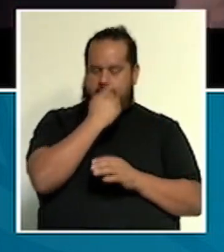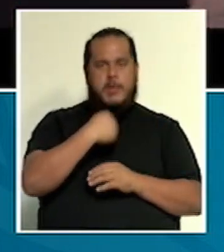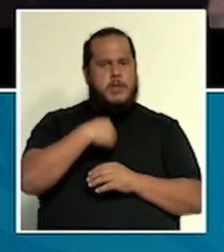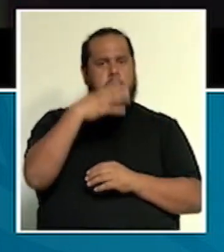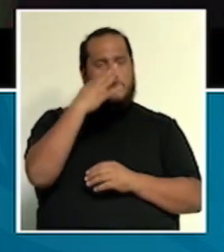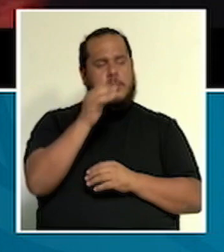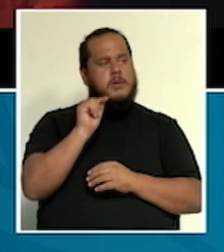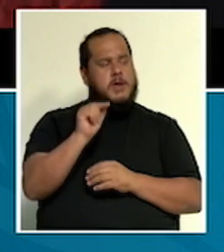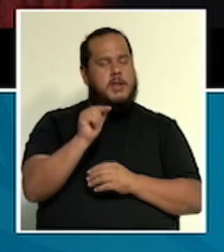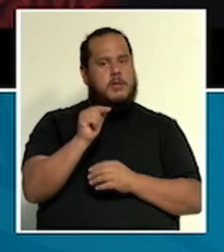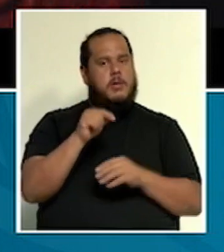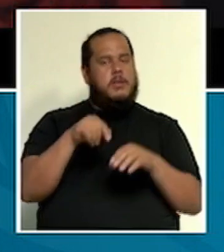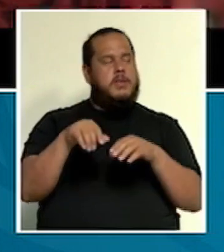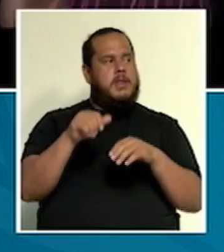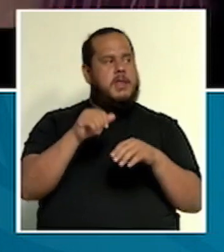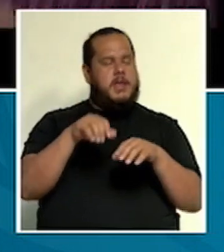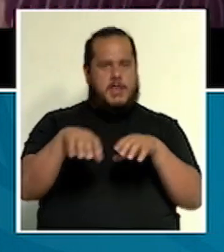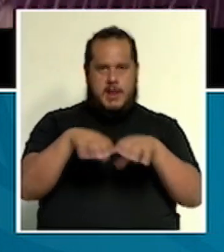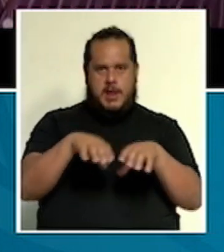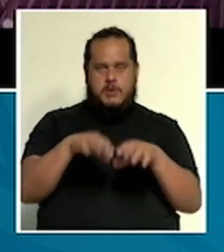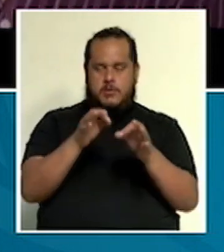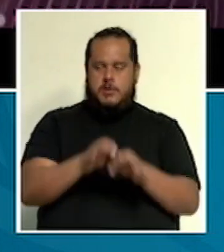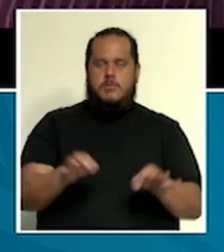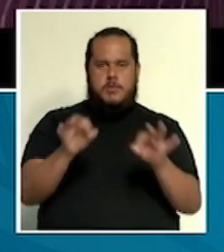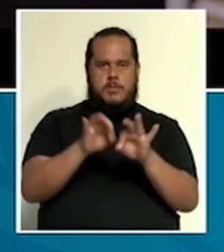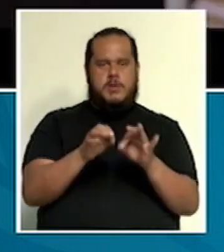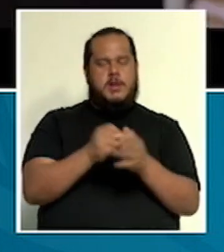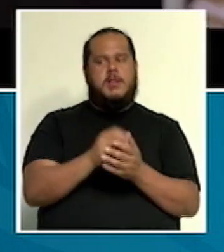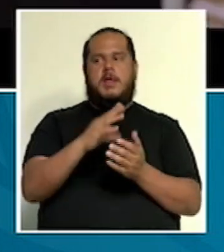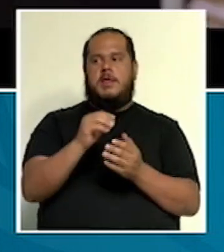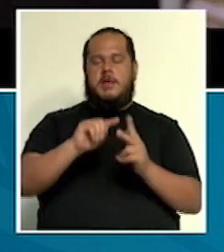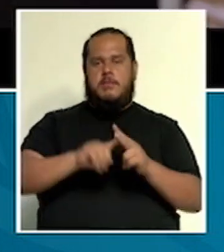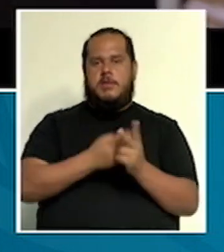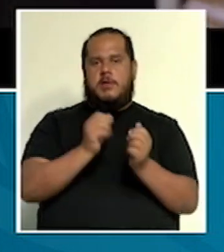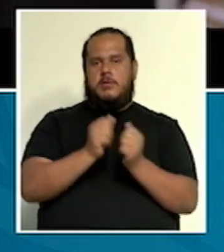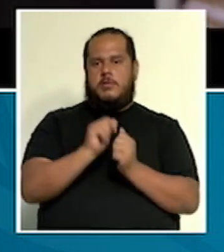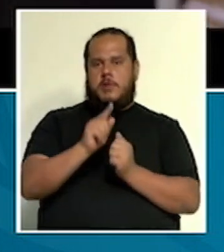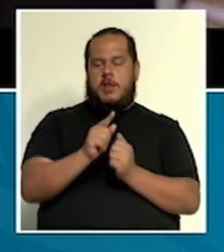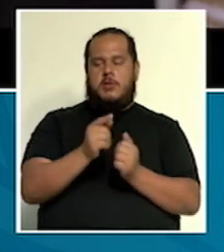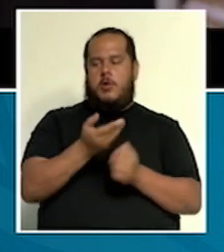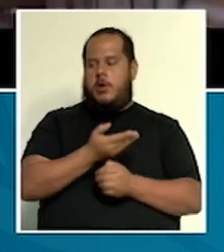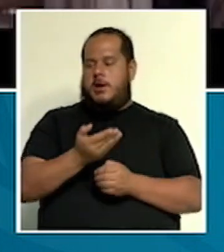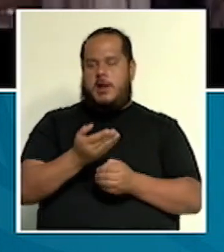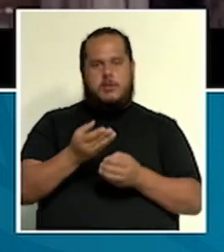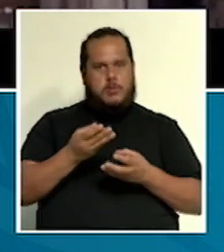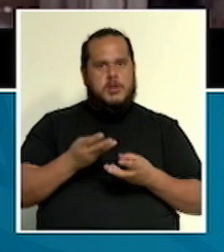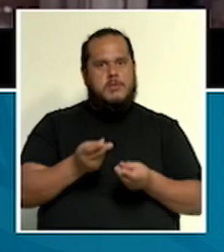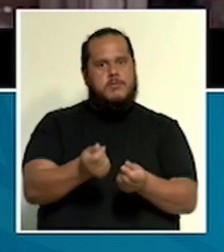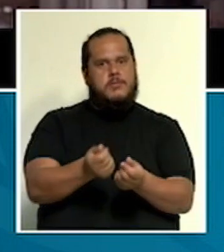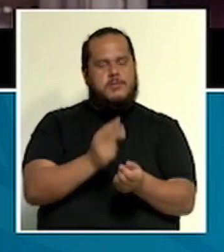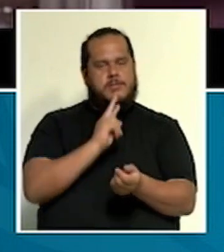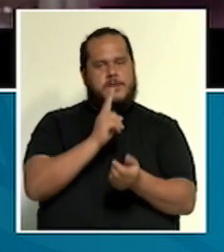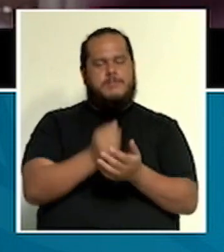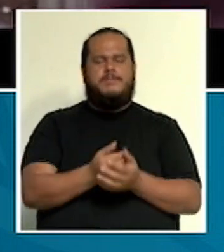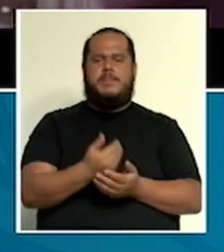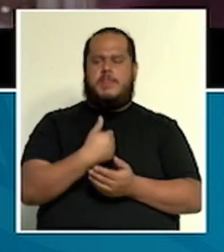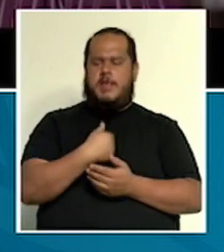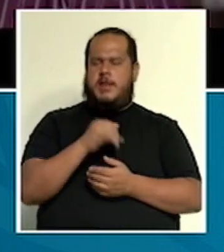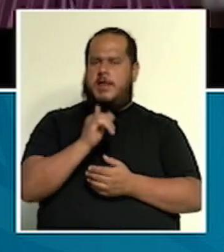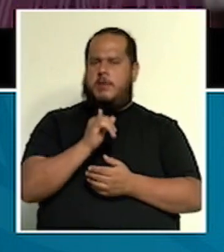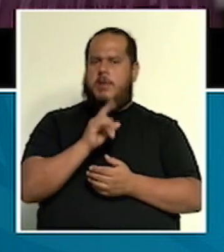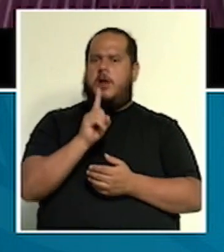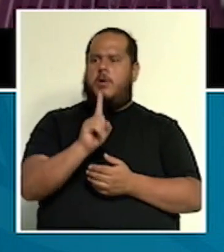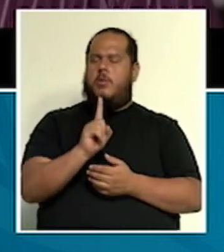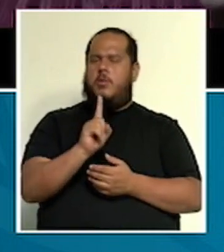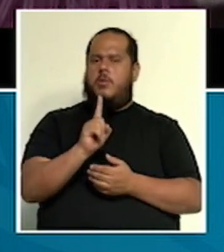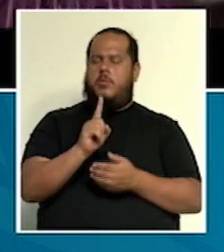eso en el arte es fundamental. Y a partir de eso las cosas fluyen, ¿verdad? Hay también una